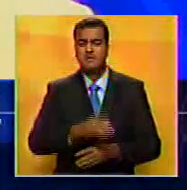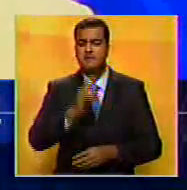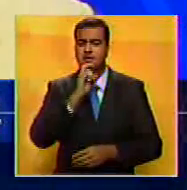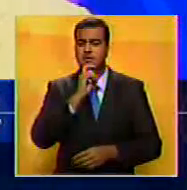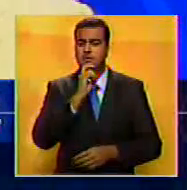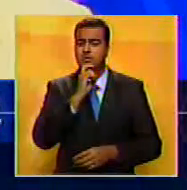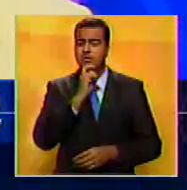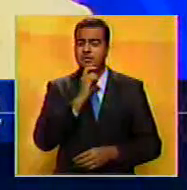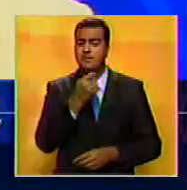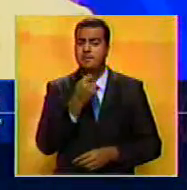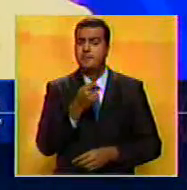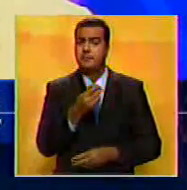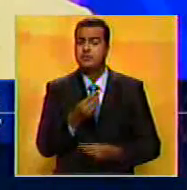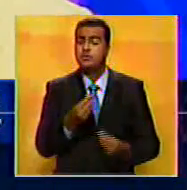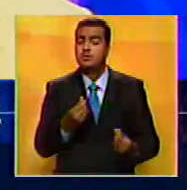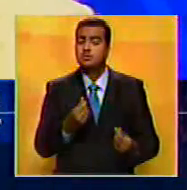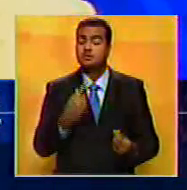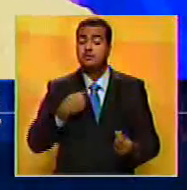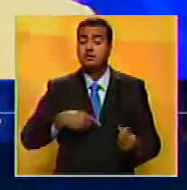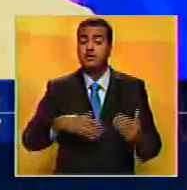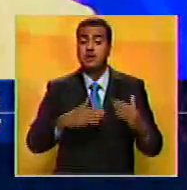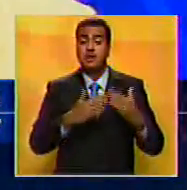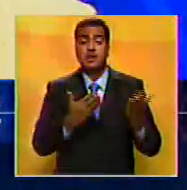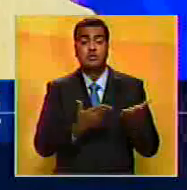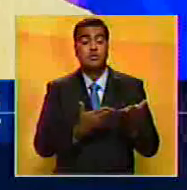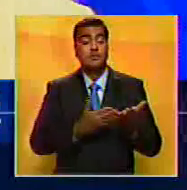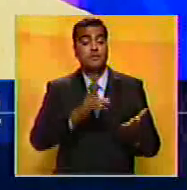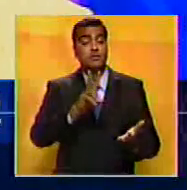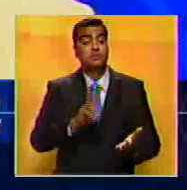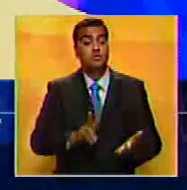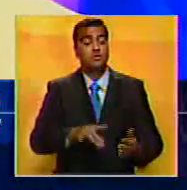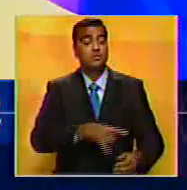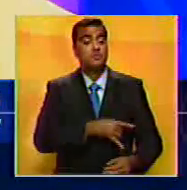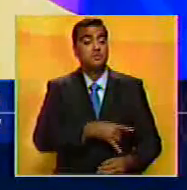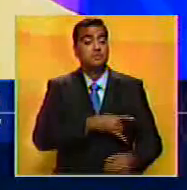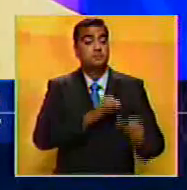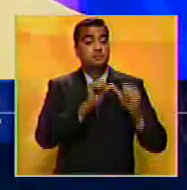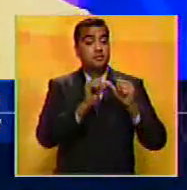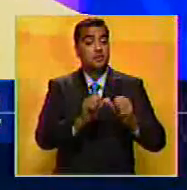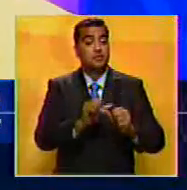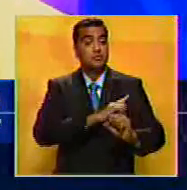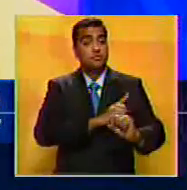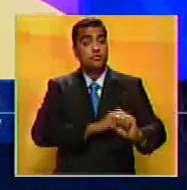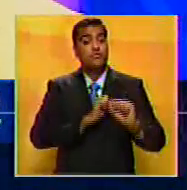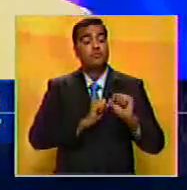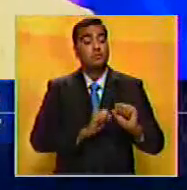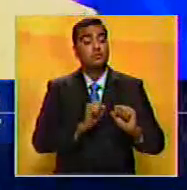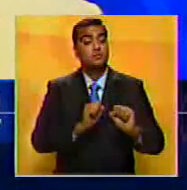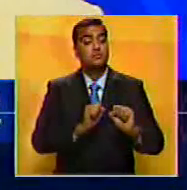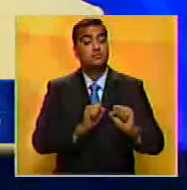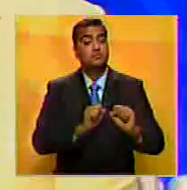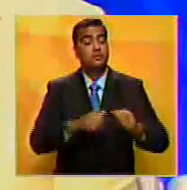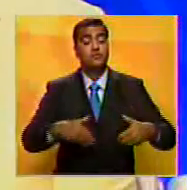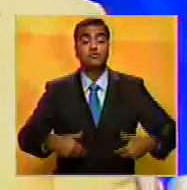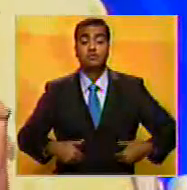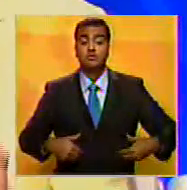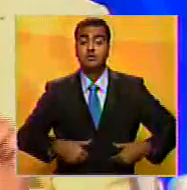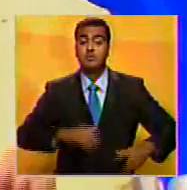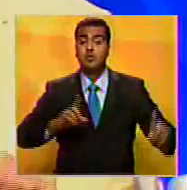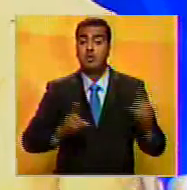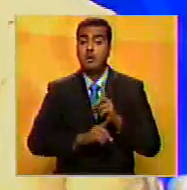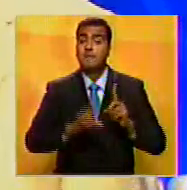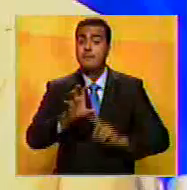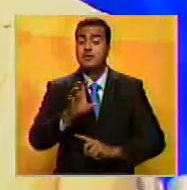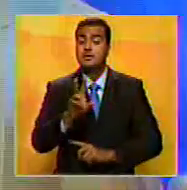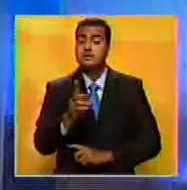dificultades presupuestarias que afrontan las casas de estudio en Venezuela, las universidades se mantendrán firmes luchando para lograr los cambios que el